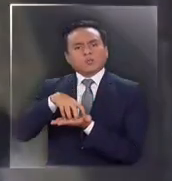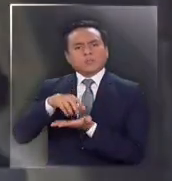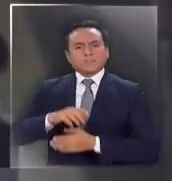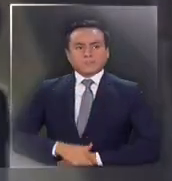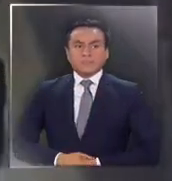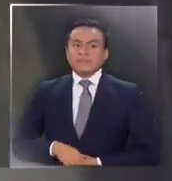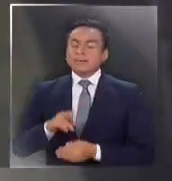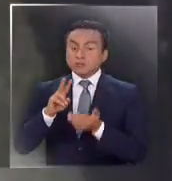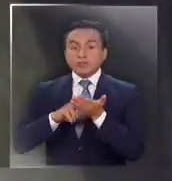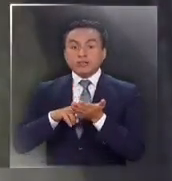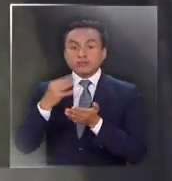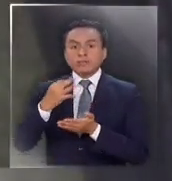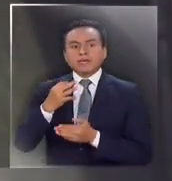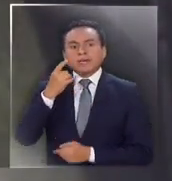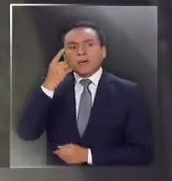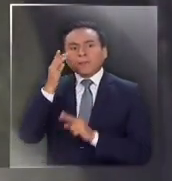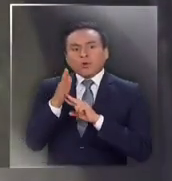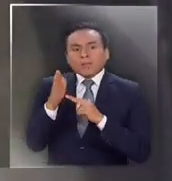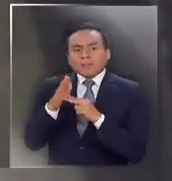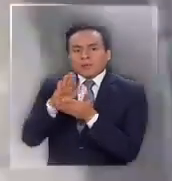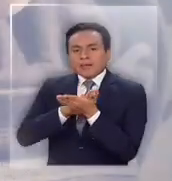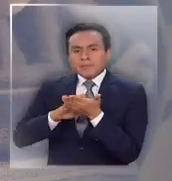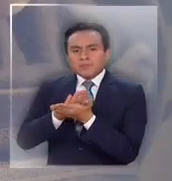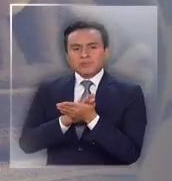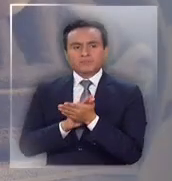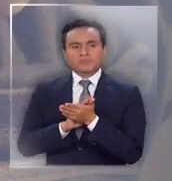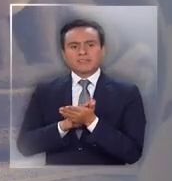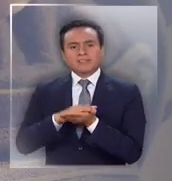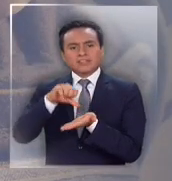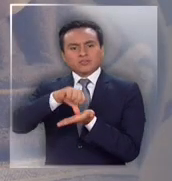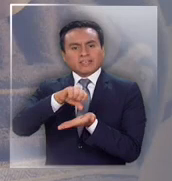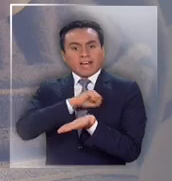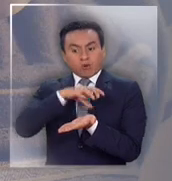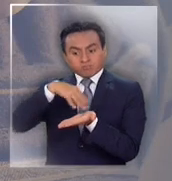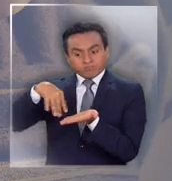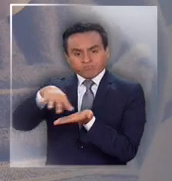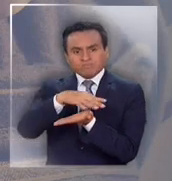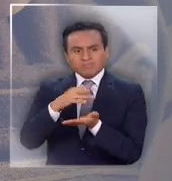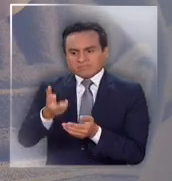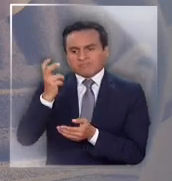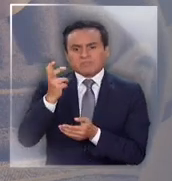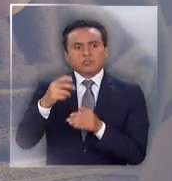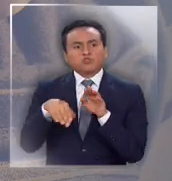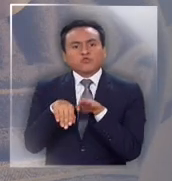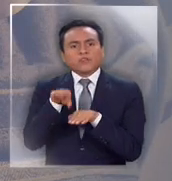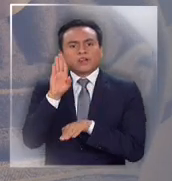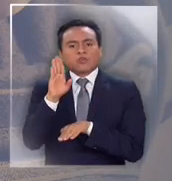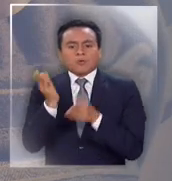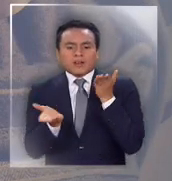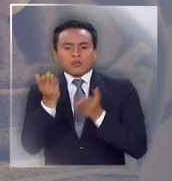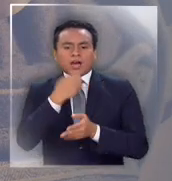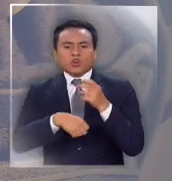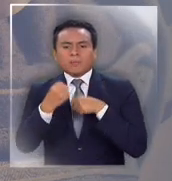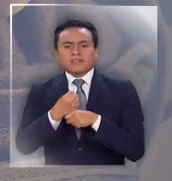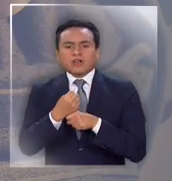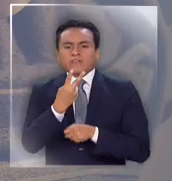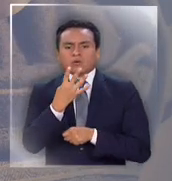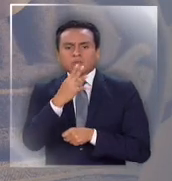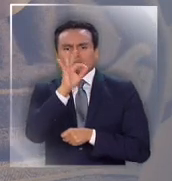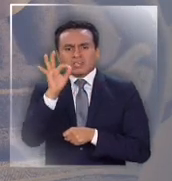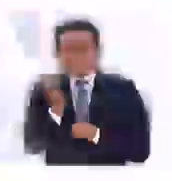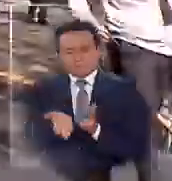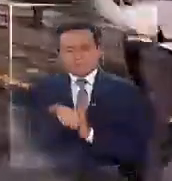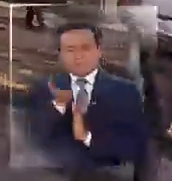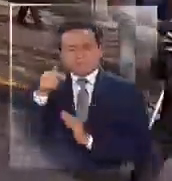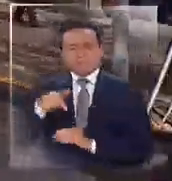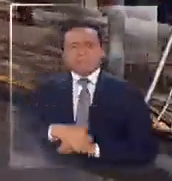Y eso es cierto. El problema es que, por ejemplo, en el casco histórico de Santiago, los lanzazos subieron en relación al año pasado un